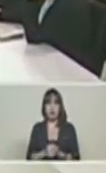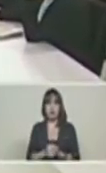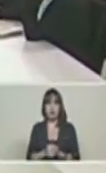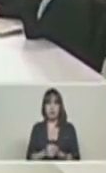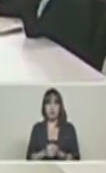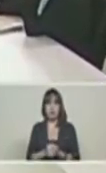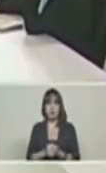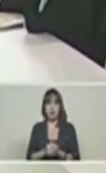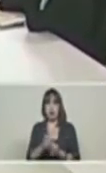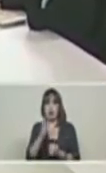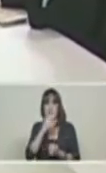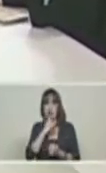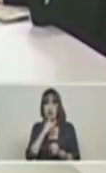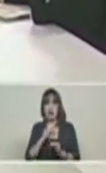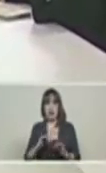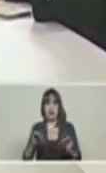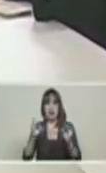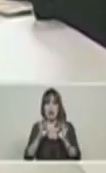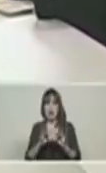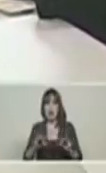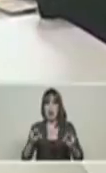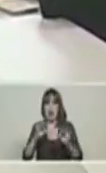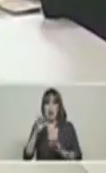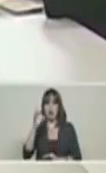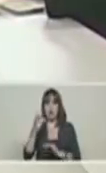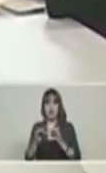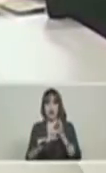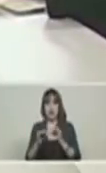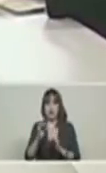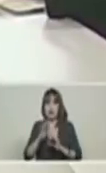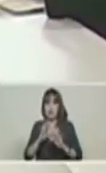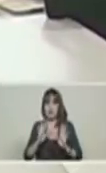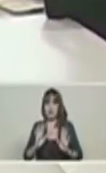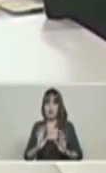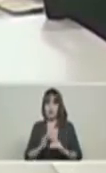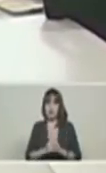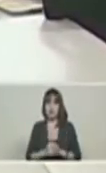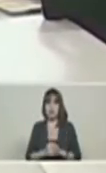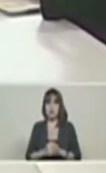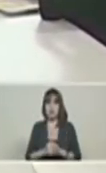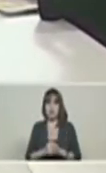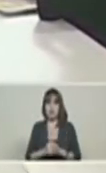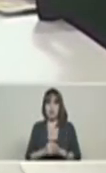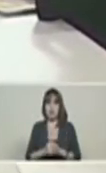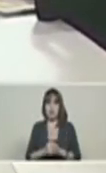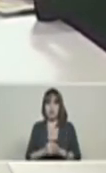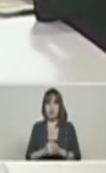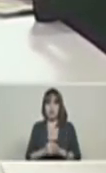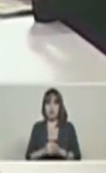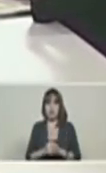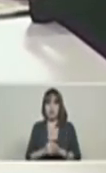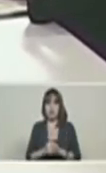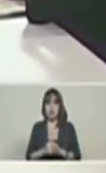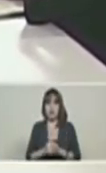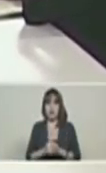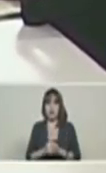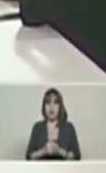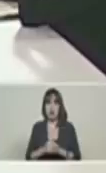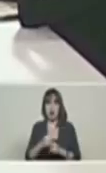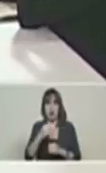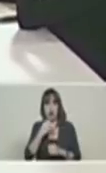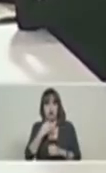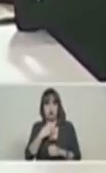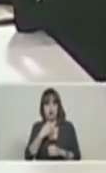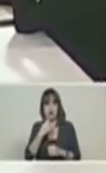que no tiene ninguna justificación. No tiene ninguna justificación. Yo le he